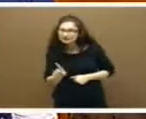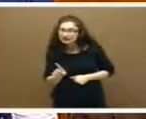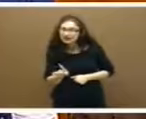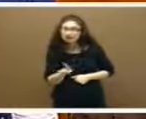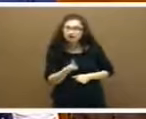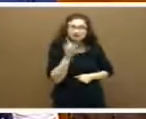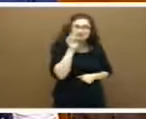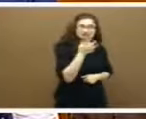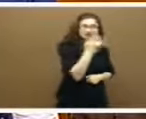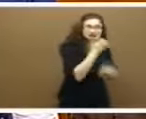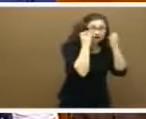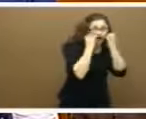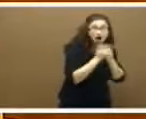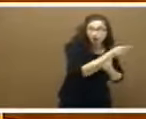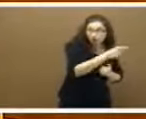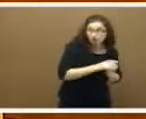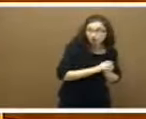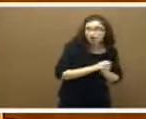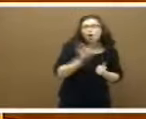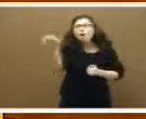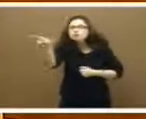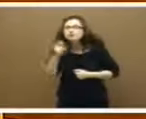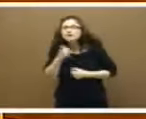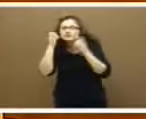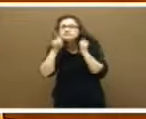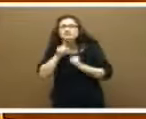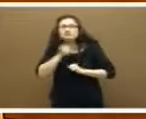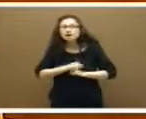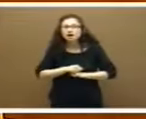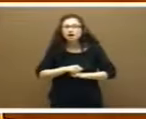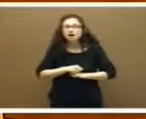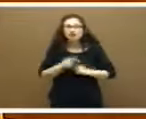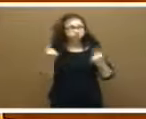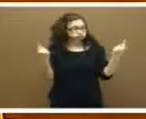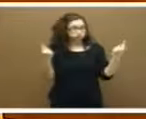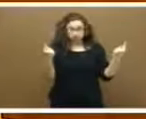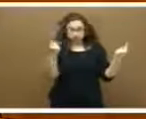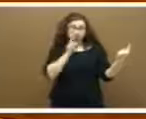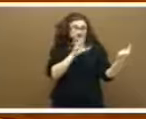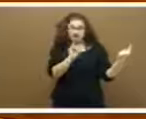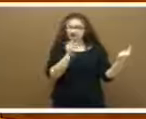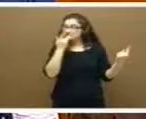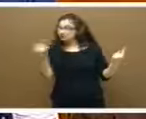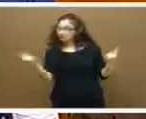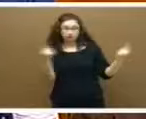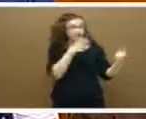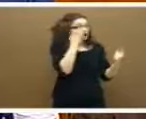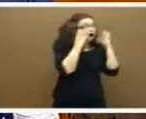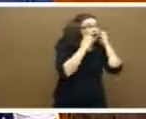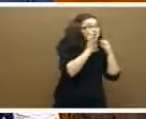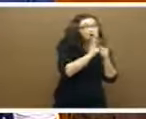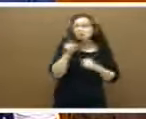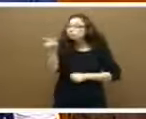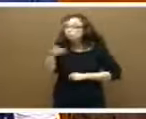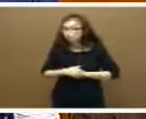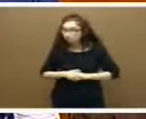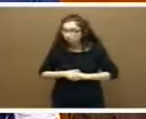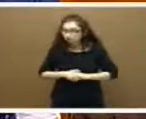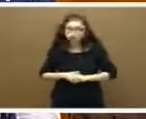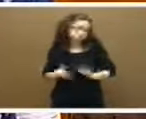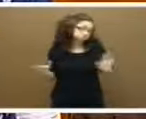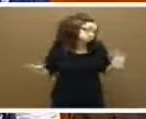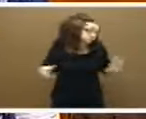miente? ¿Rajoy o usted? Porque alguien miente, señor consejero. Mire, yo no le niego que haya habido reuniones, aunque